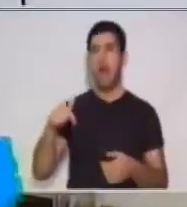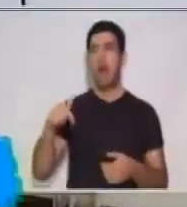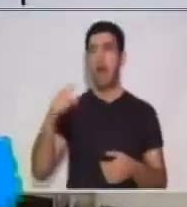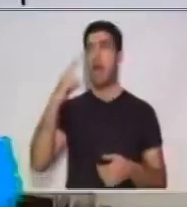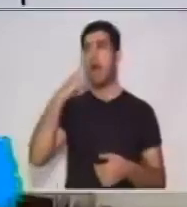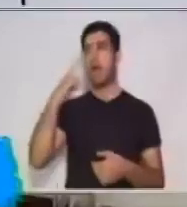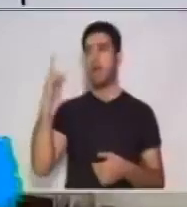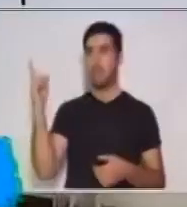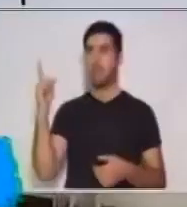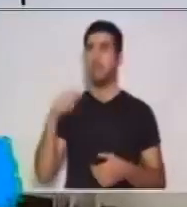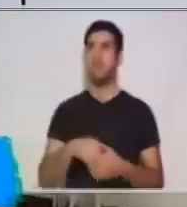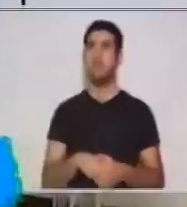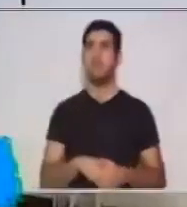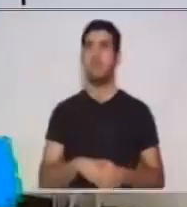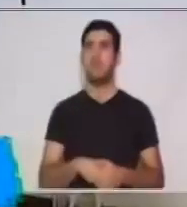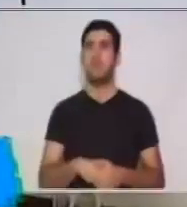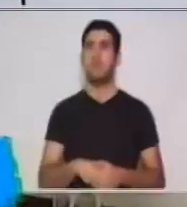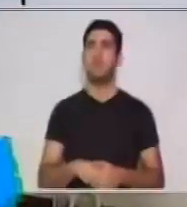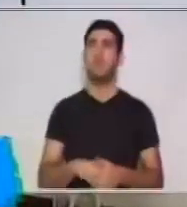acá